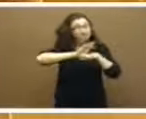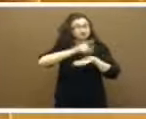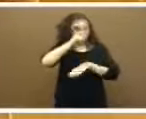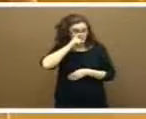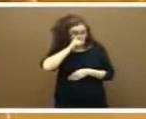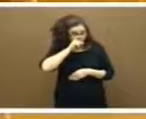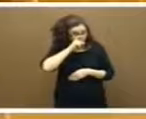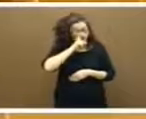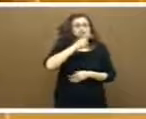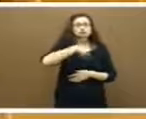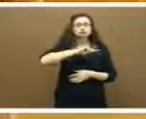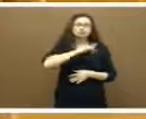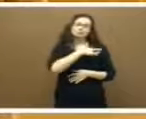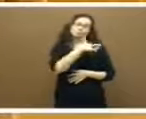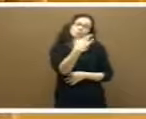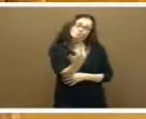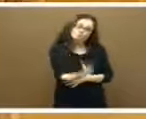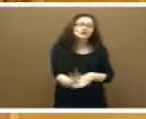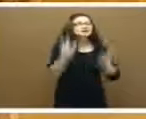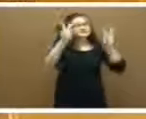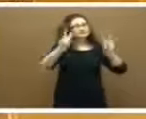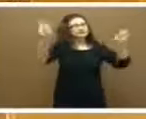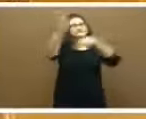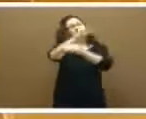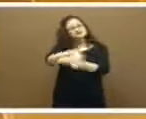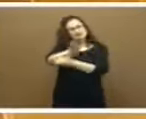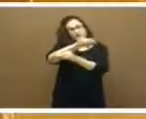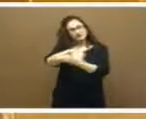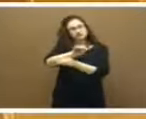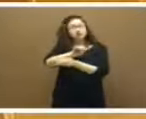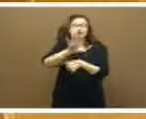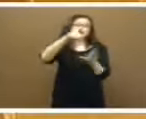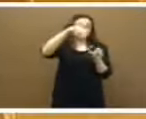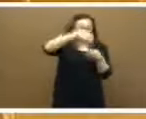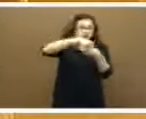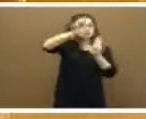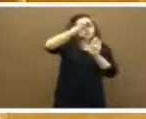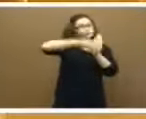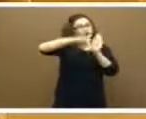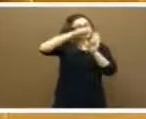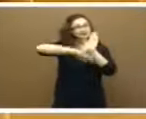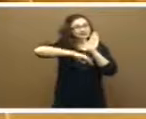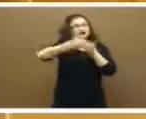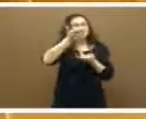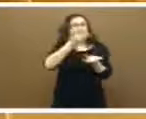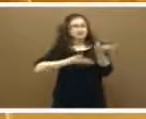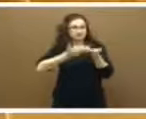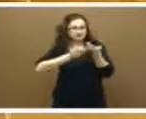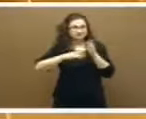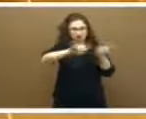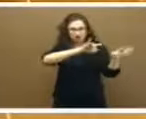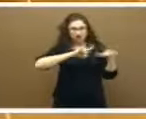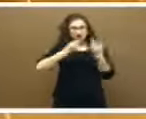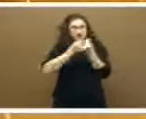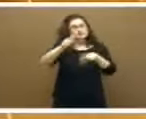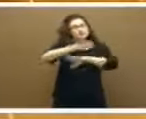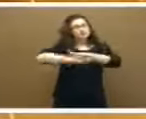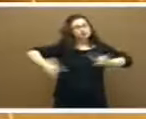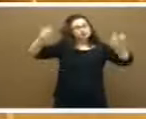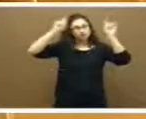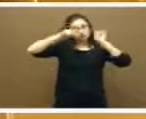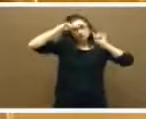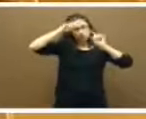enormemente beligerante a la hora del mantenimiento de los programas de cooperación territorial con el Ministerio de Educación,